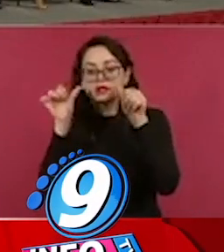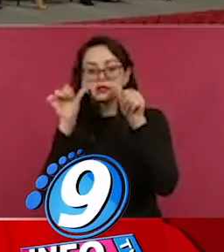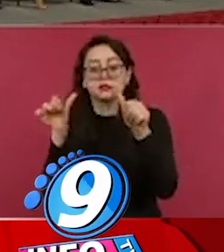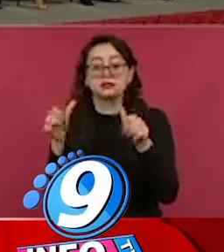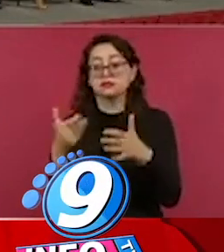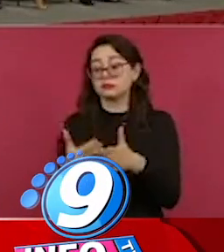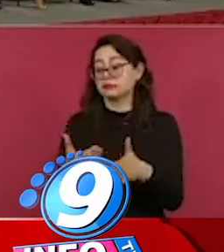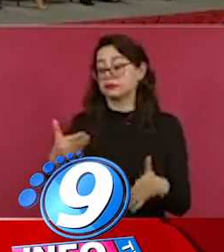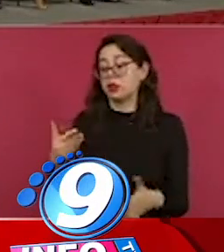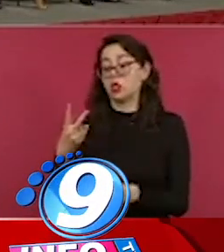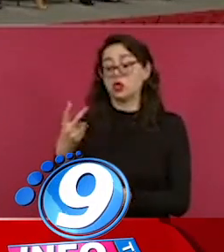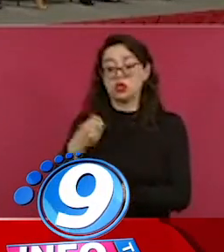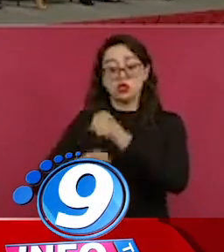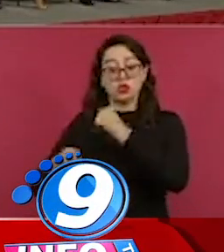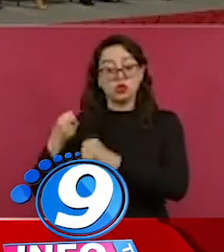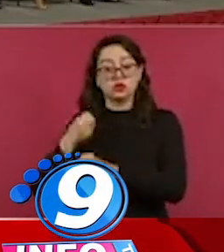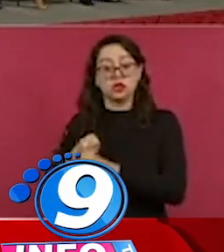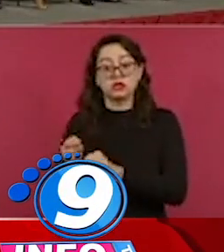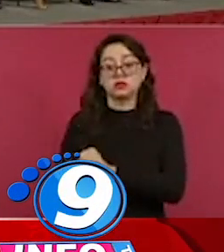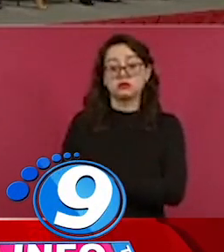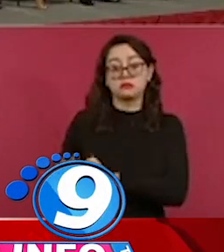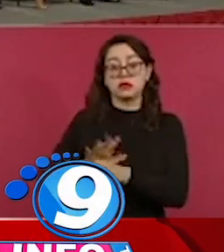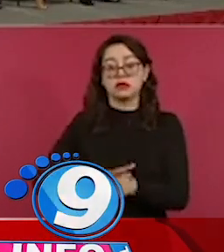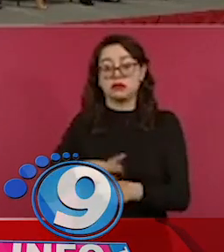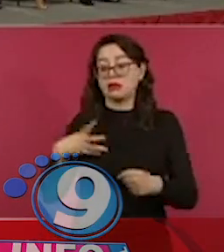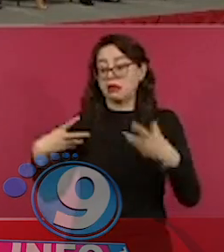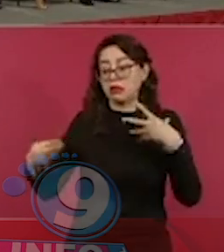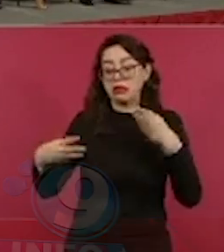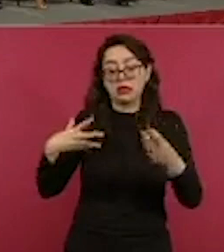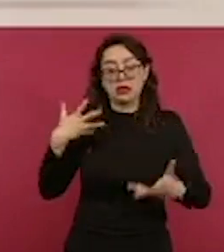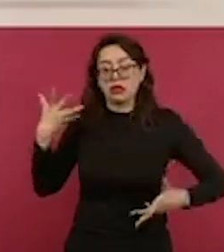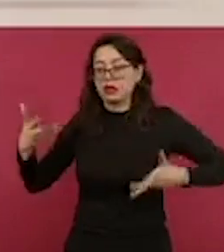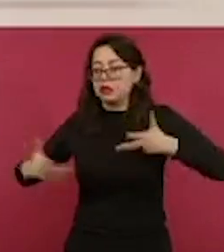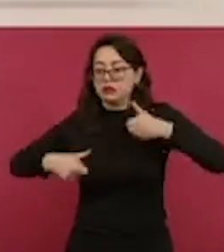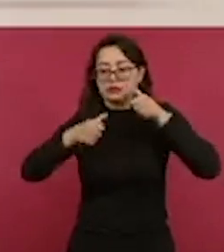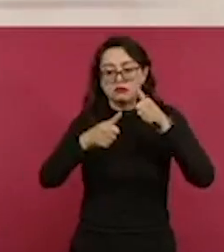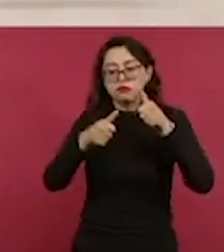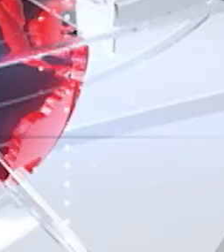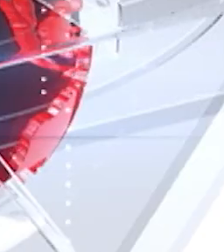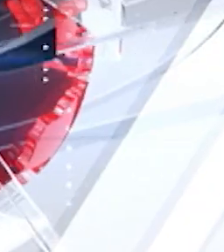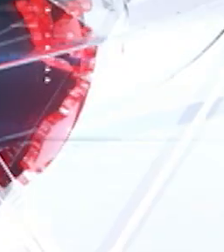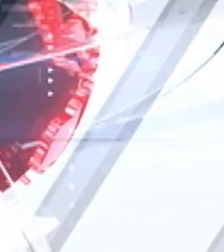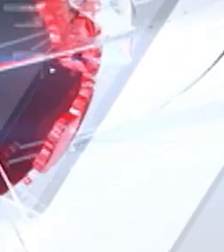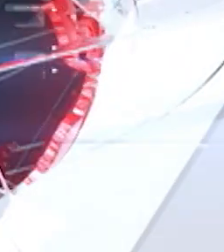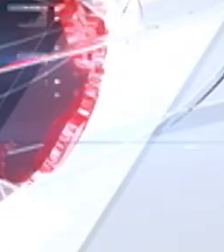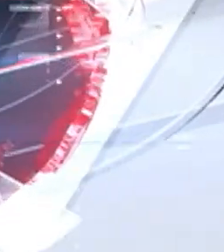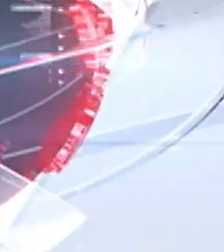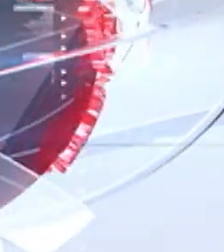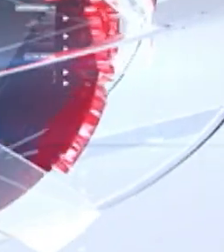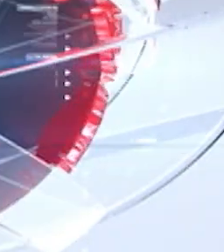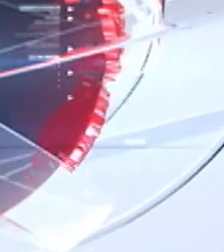y bienestar se garantiza el derecho a la salud con un propósito de Justicia social en todo el